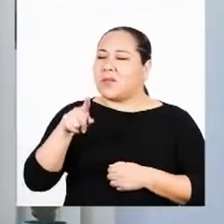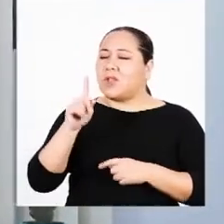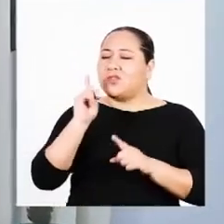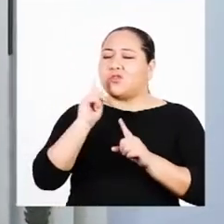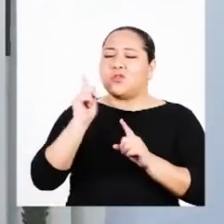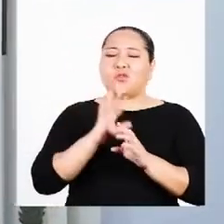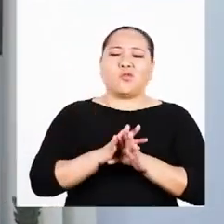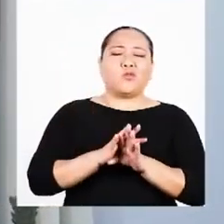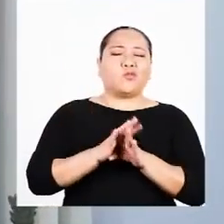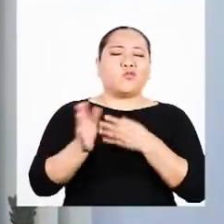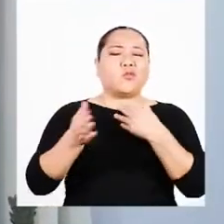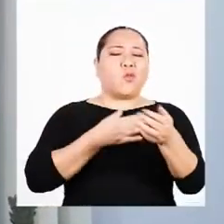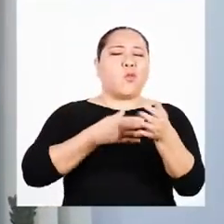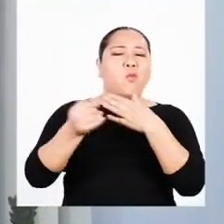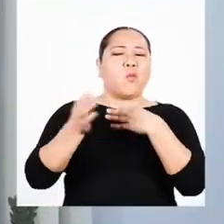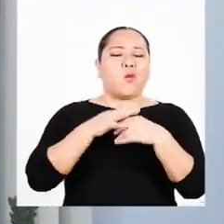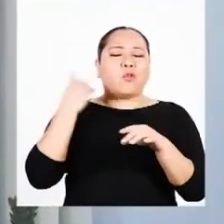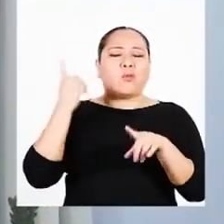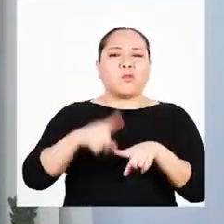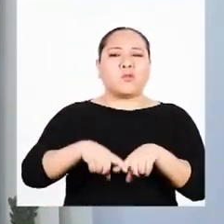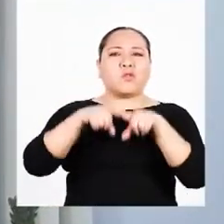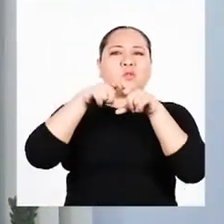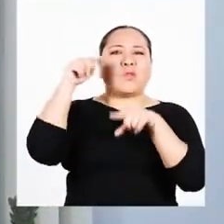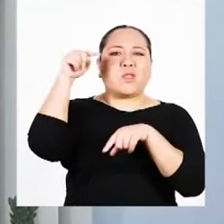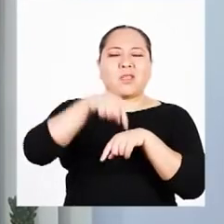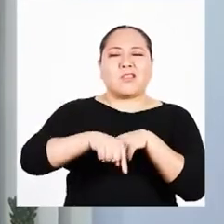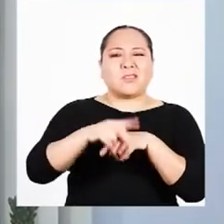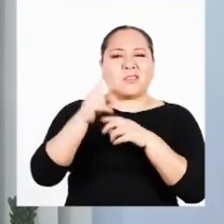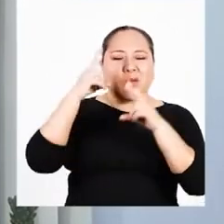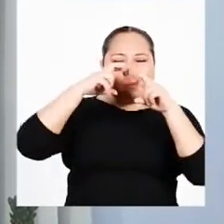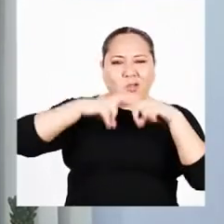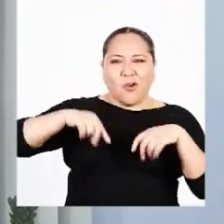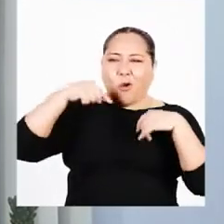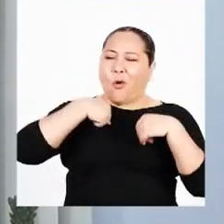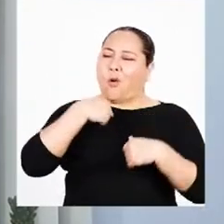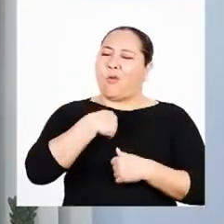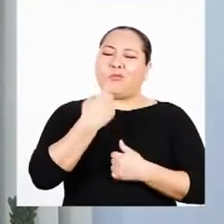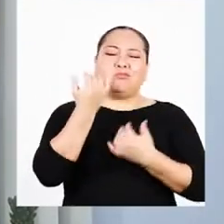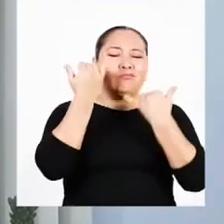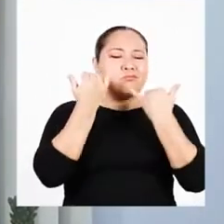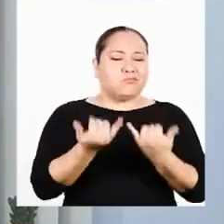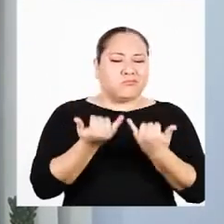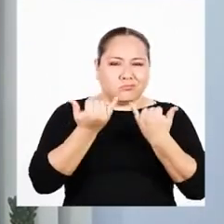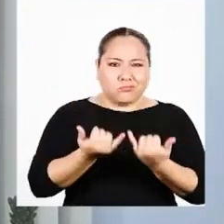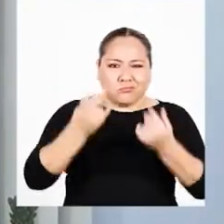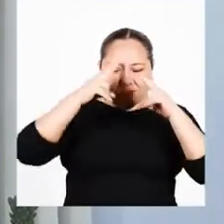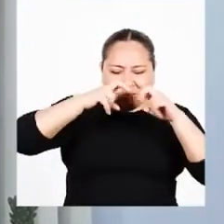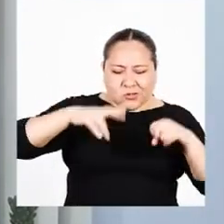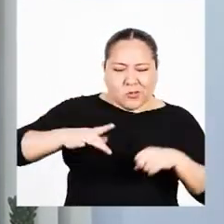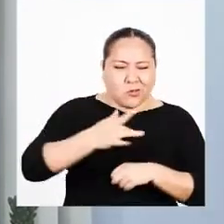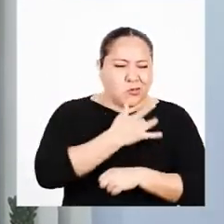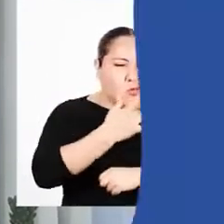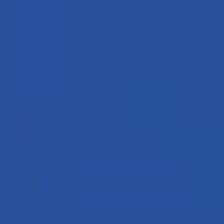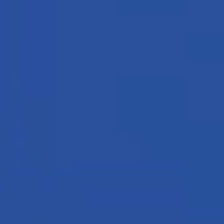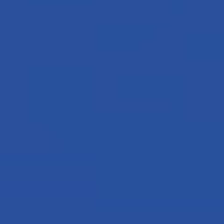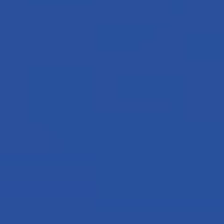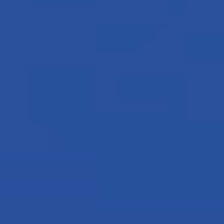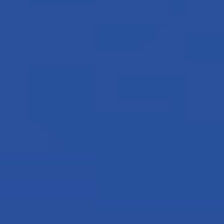Pero eso no será un motivo para detener esta investigación. Hoy estoy muy motivada para